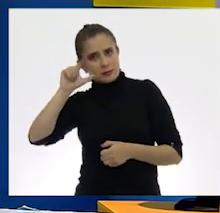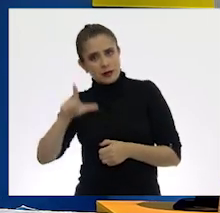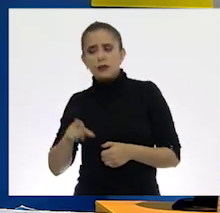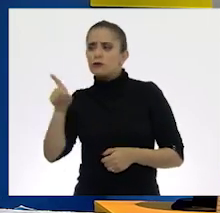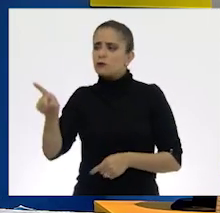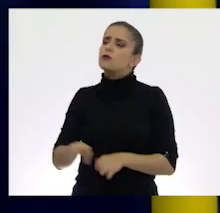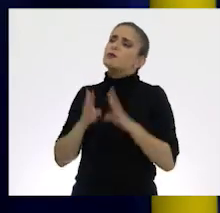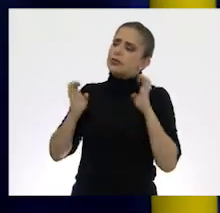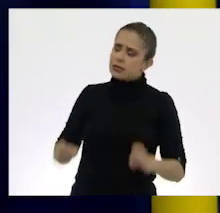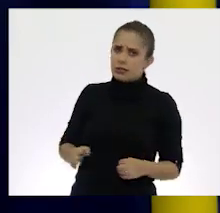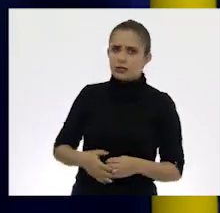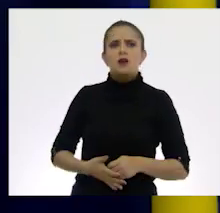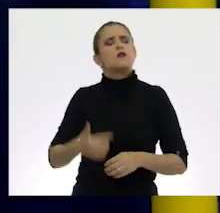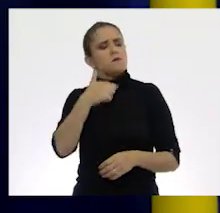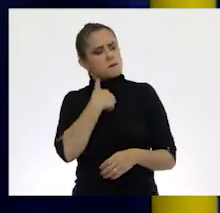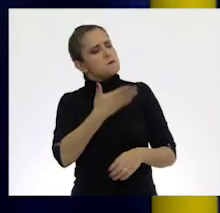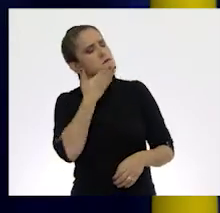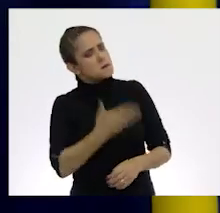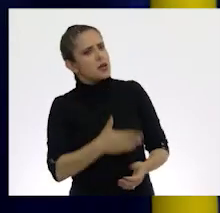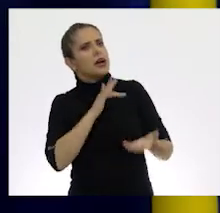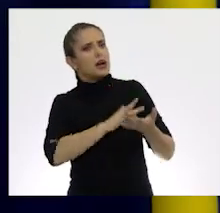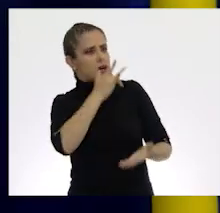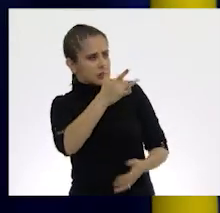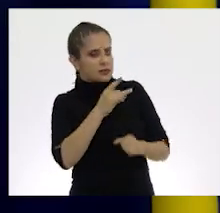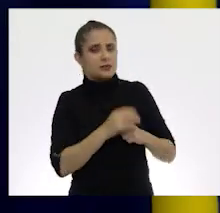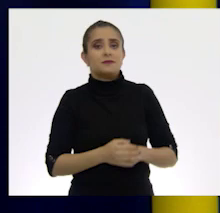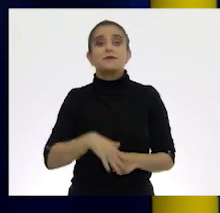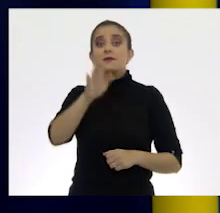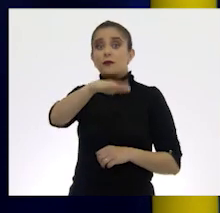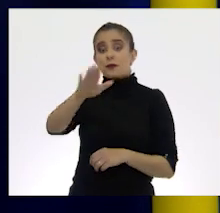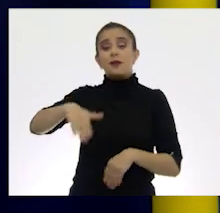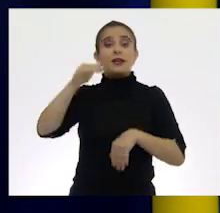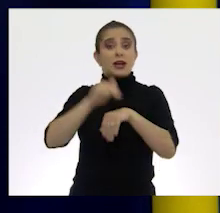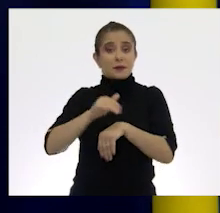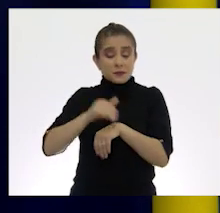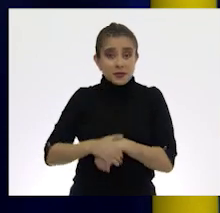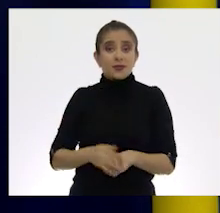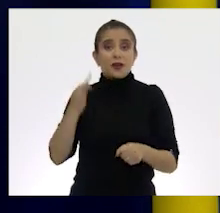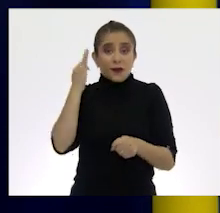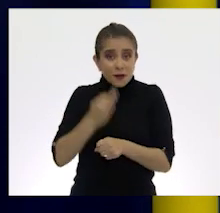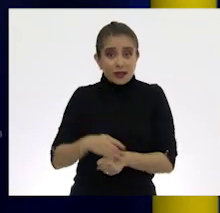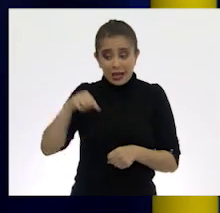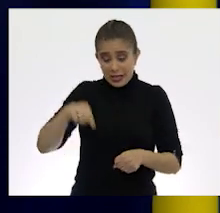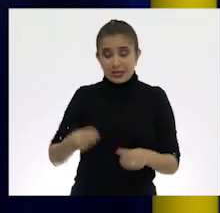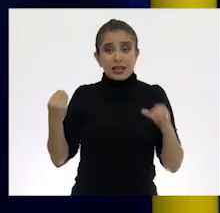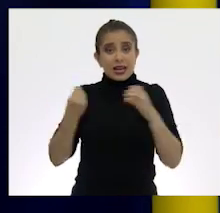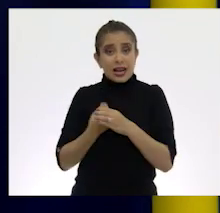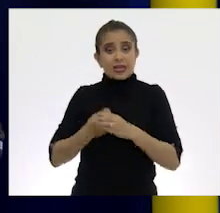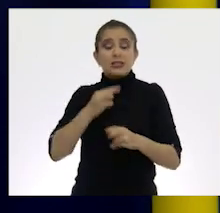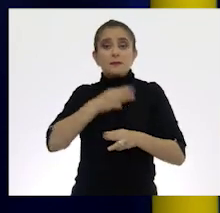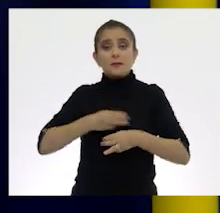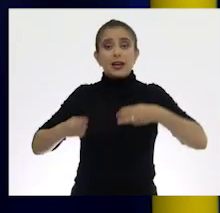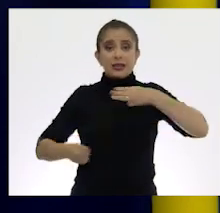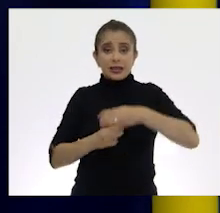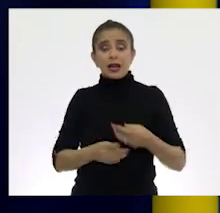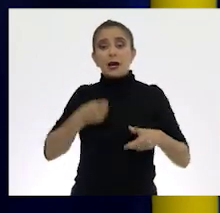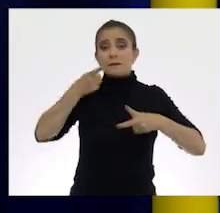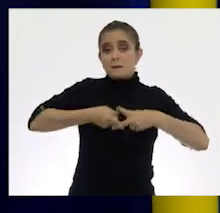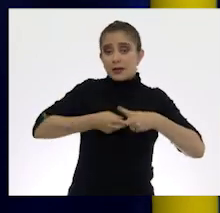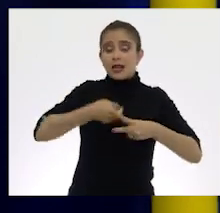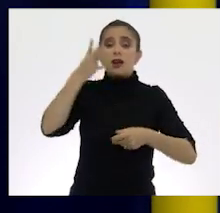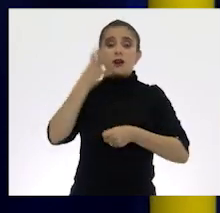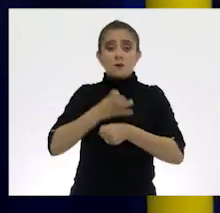¿Cómo te va a ti? Muy bien, Bien. muchas gracias. Amigos, hoy tenemos el gusto de estar con ustedes en esta clase de matemáticas de cuarto grado. ¿Están